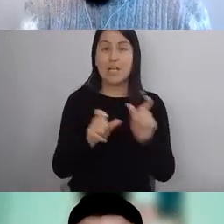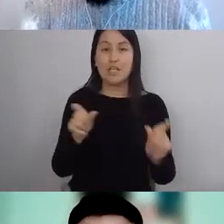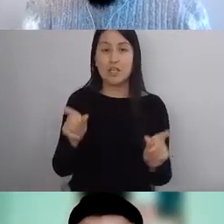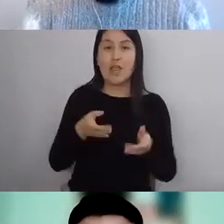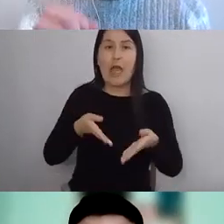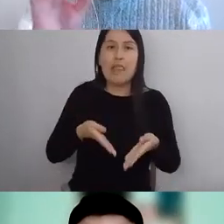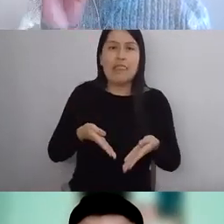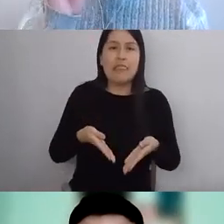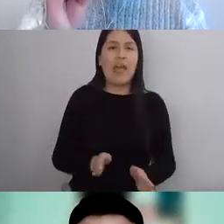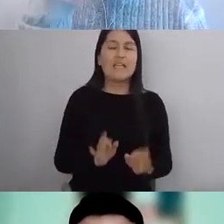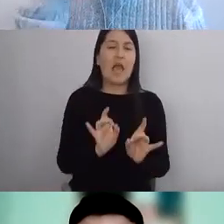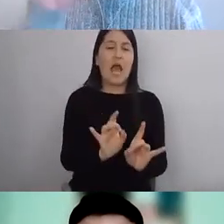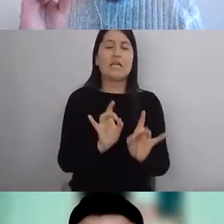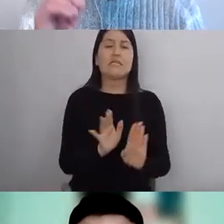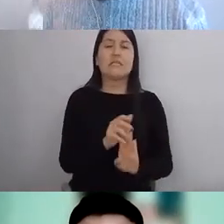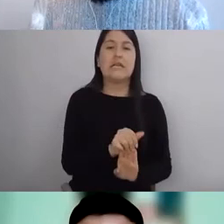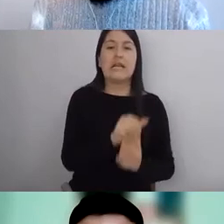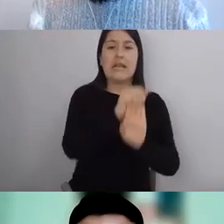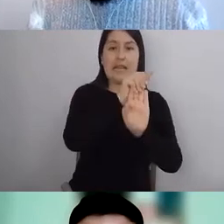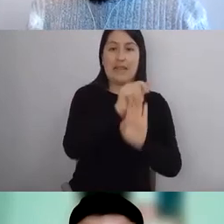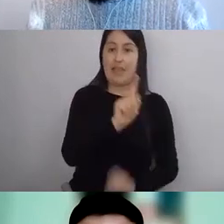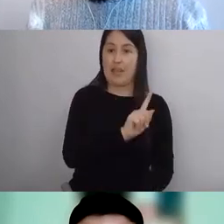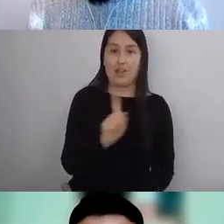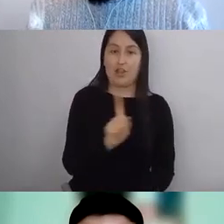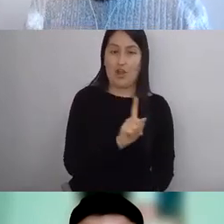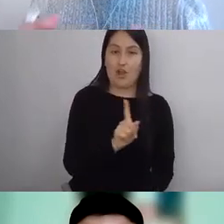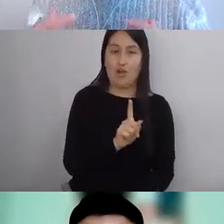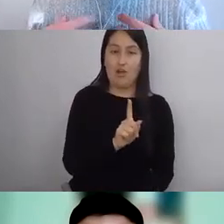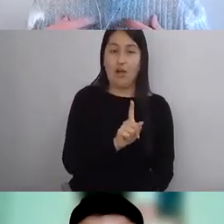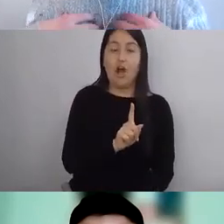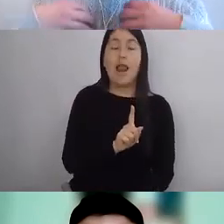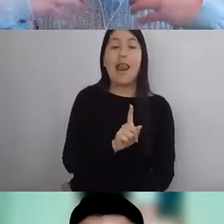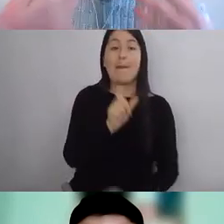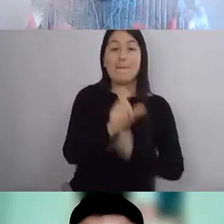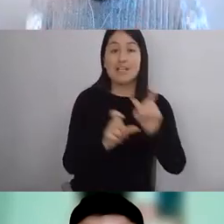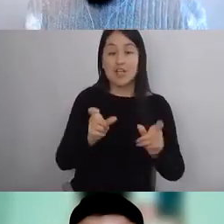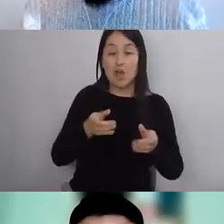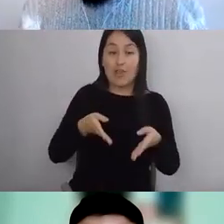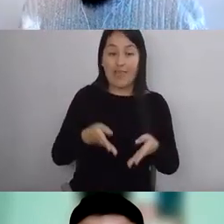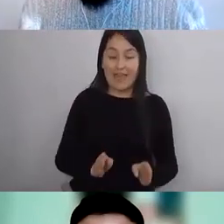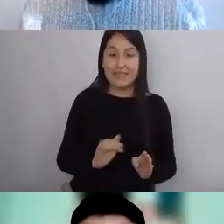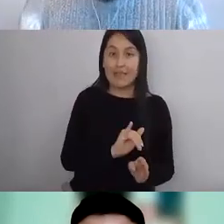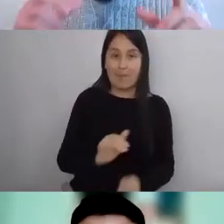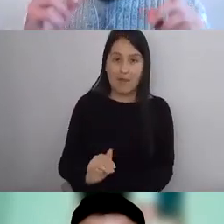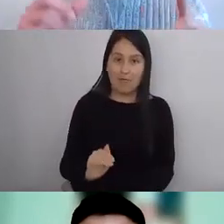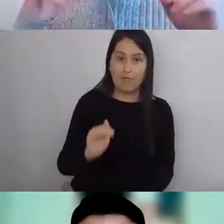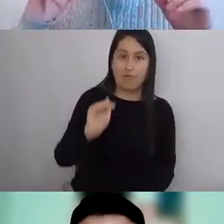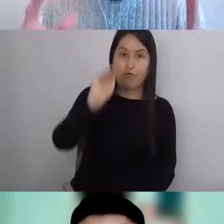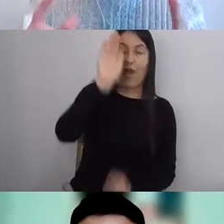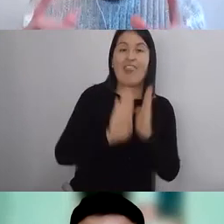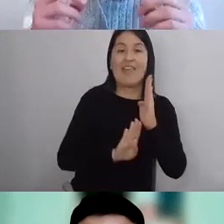mentira, ¿ya? Las personas desarrollan capacidad de liderazgo, ¿ya? Por su propia ganas de ser líder, ¿ya? Pero